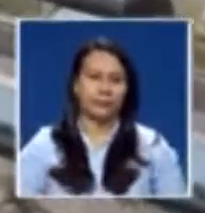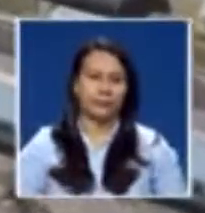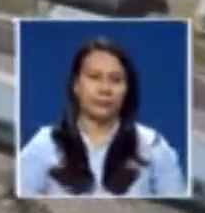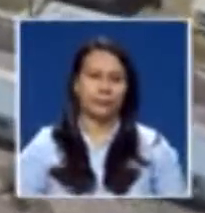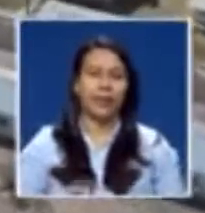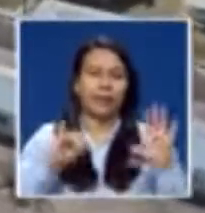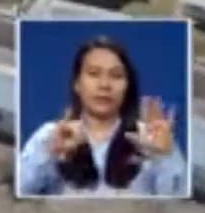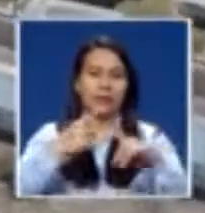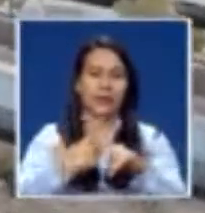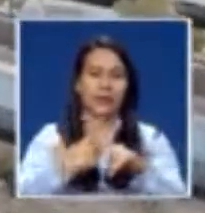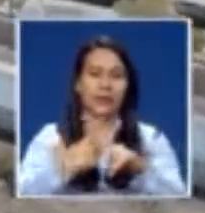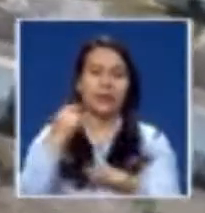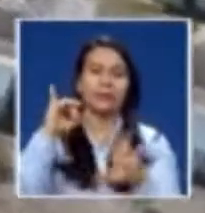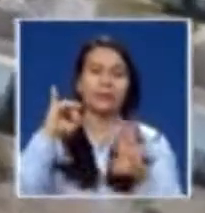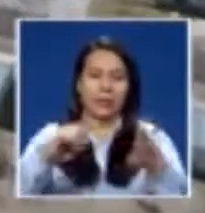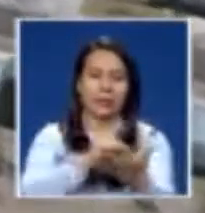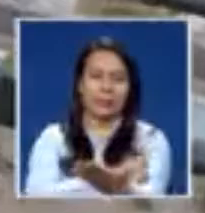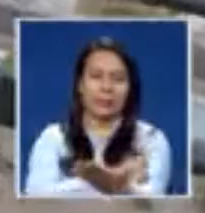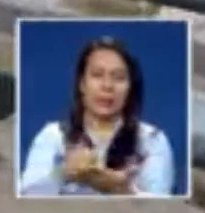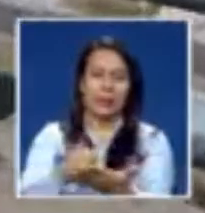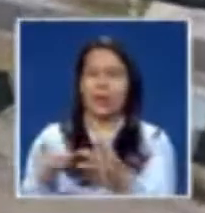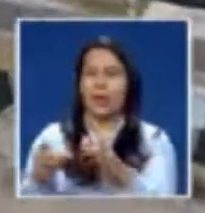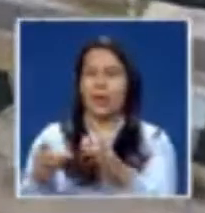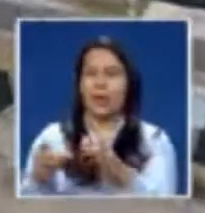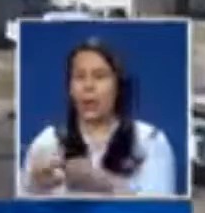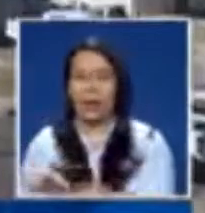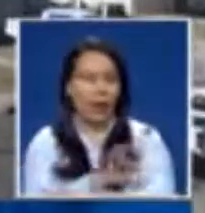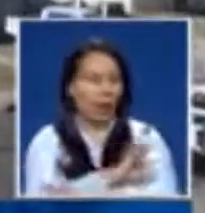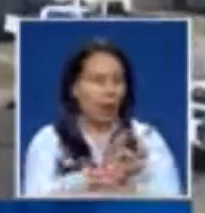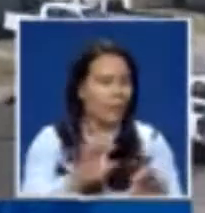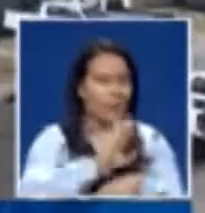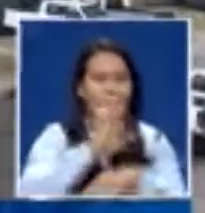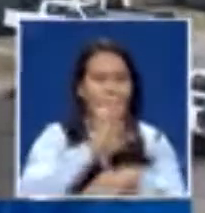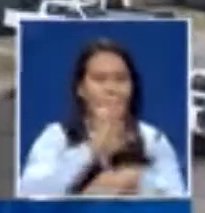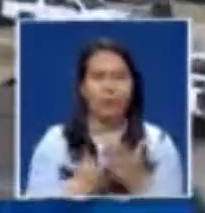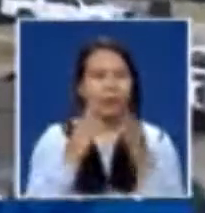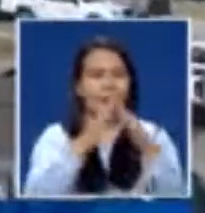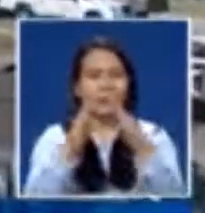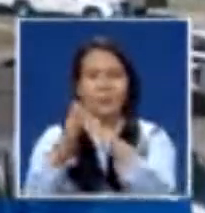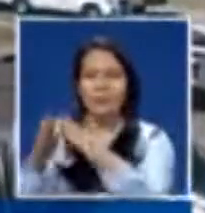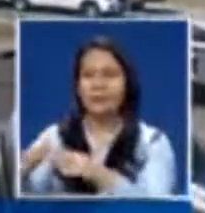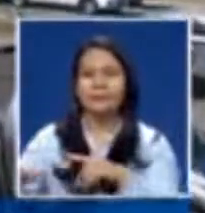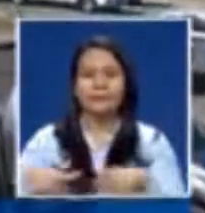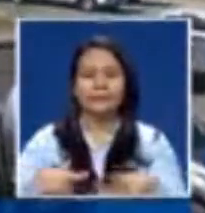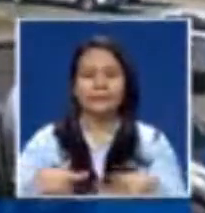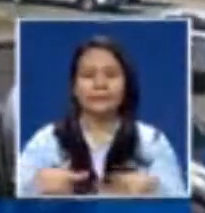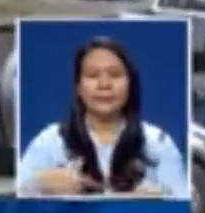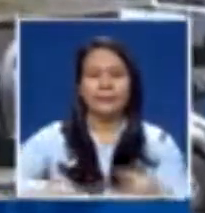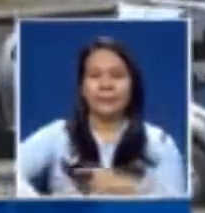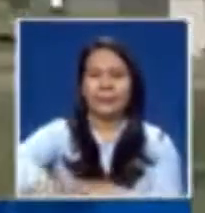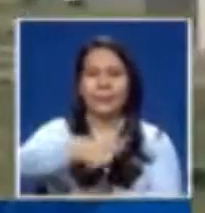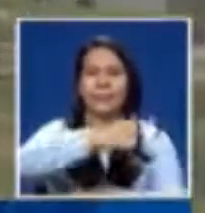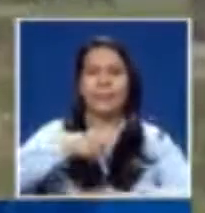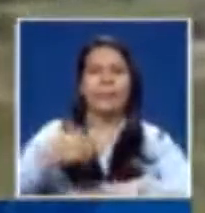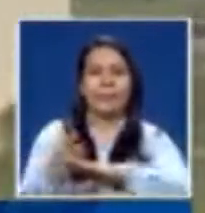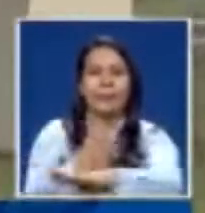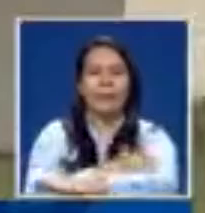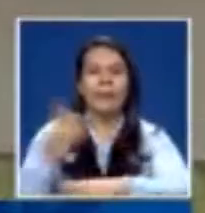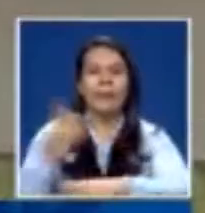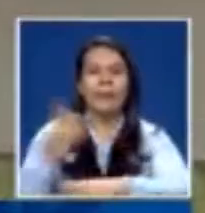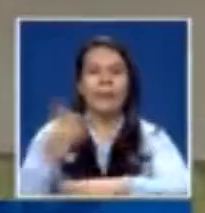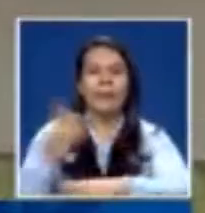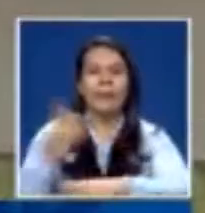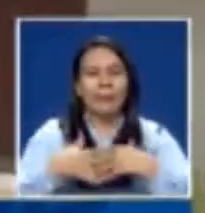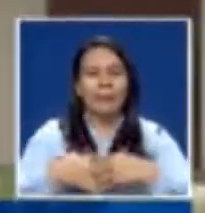Tras 6 semanas de trabajos de reparación y mantenimiento, quedaron listas las viviendas ubicadas en la zona rural de El Aromo, en Manta, que eran parte del